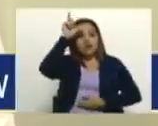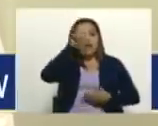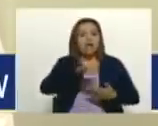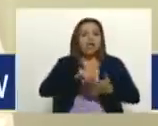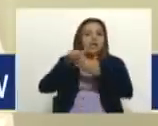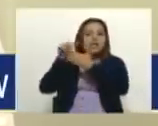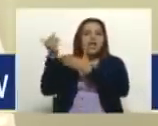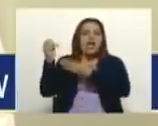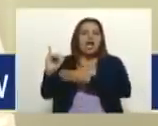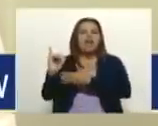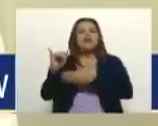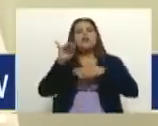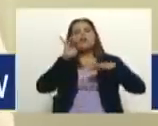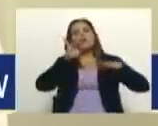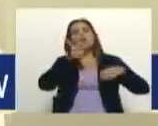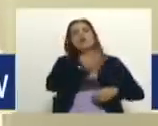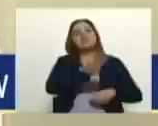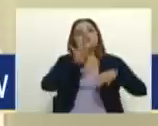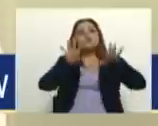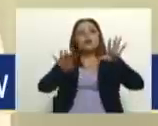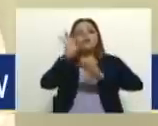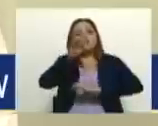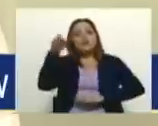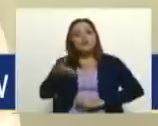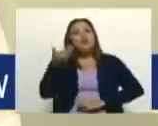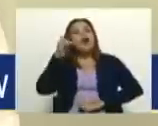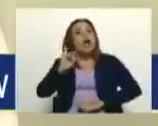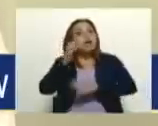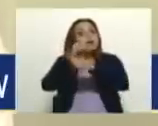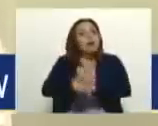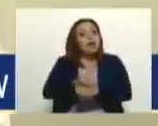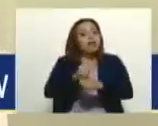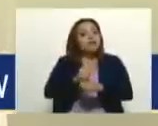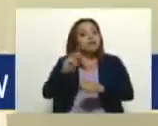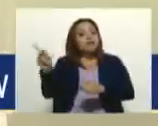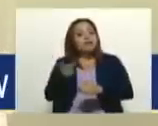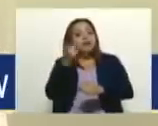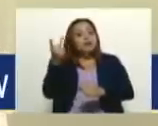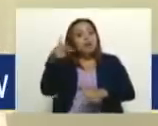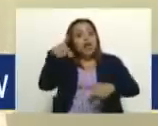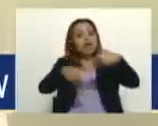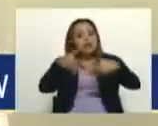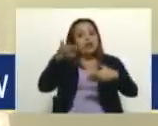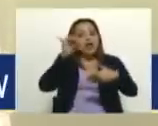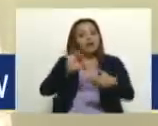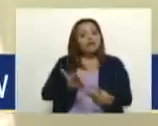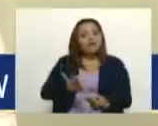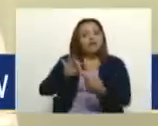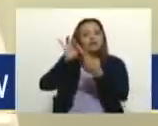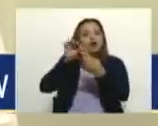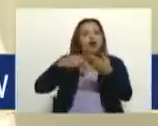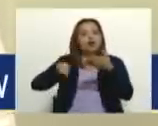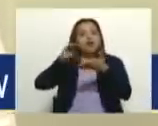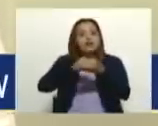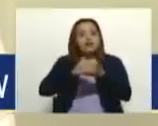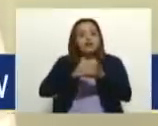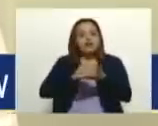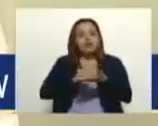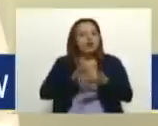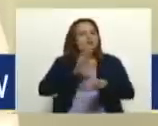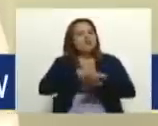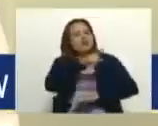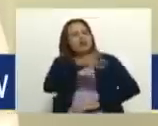con el 49% y va como favorito para la segunda vuelta. ¿Qué importancia tiene el que este